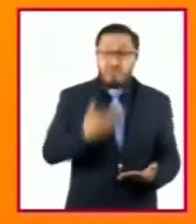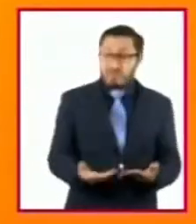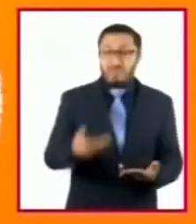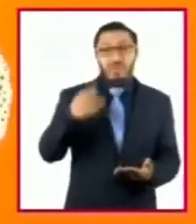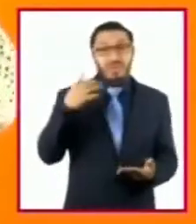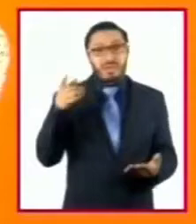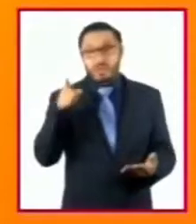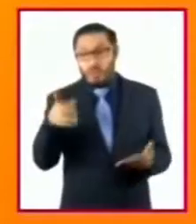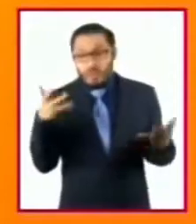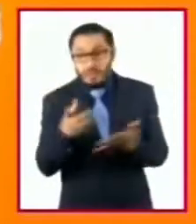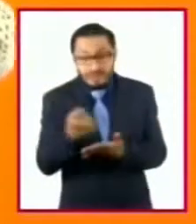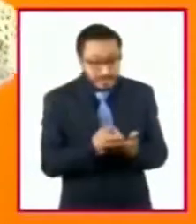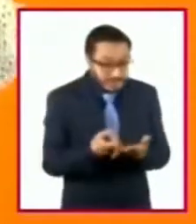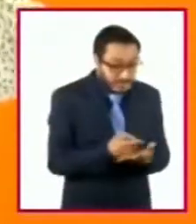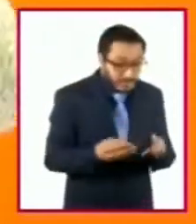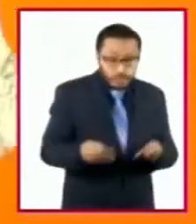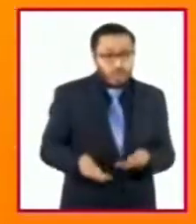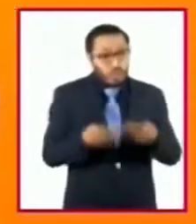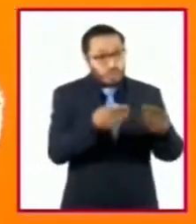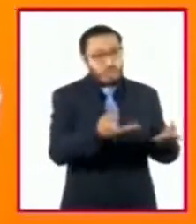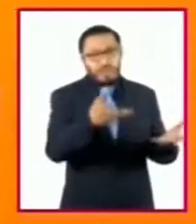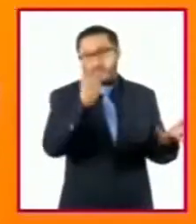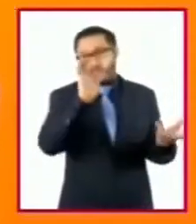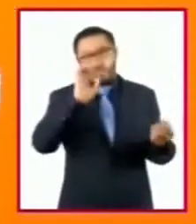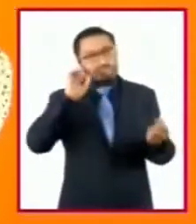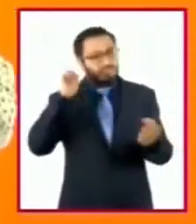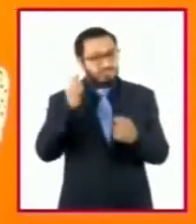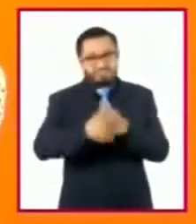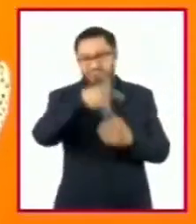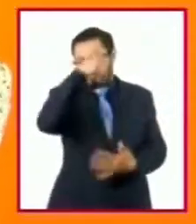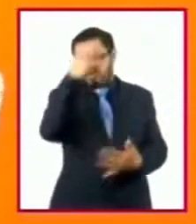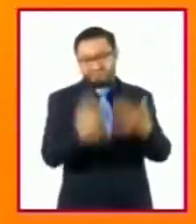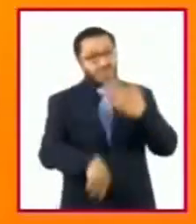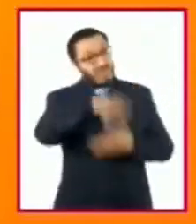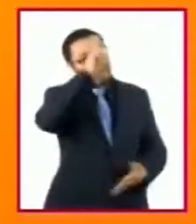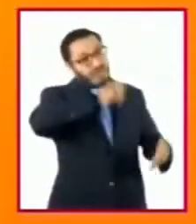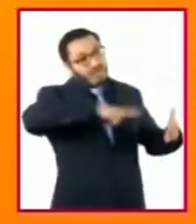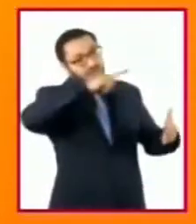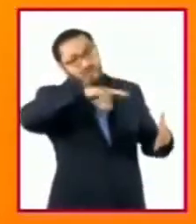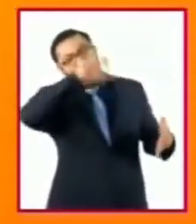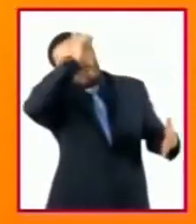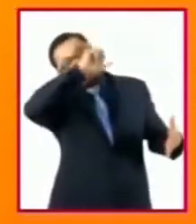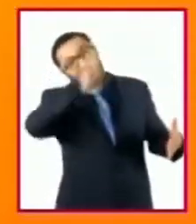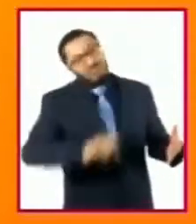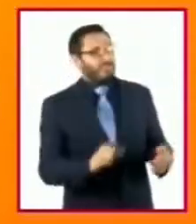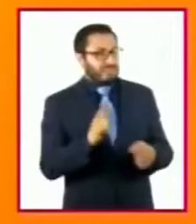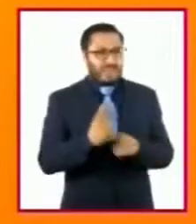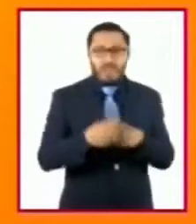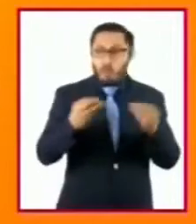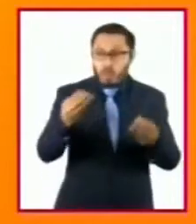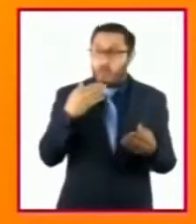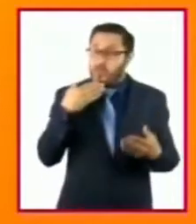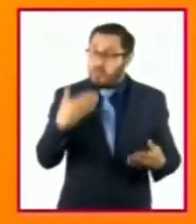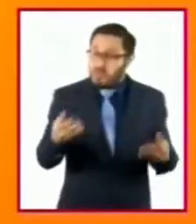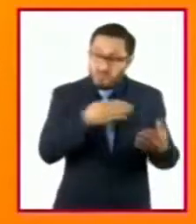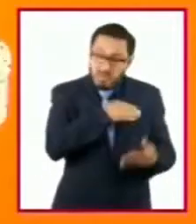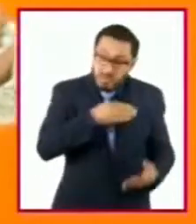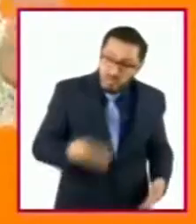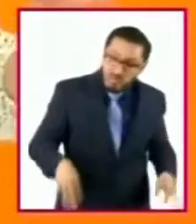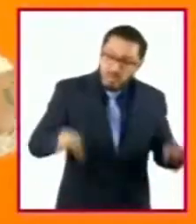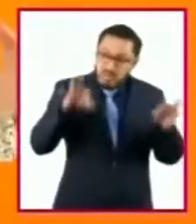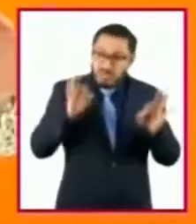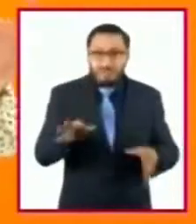a este manga o a esta pintura o este graffiti es muy bueno, ¿no? Entonces, por supuesto